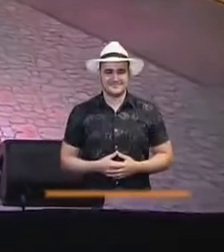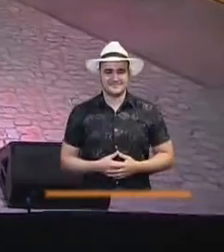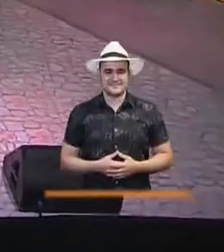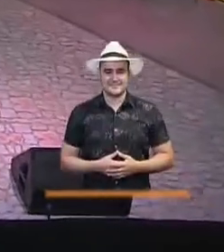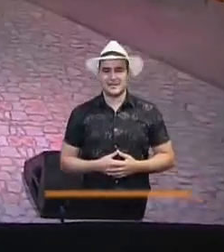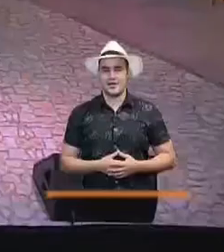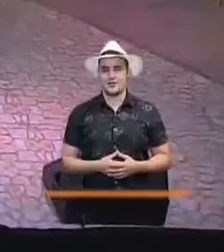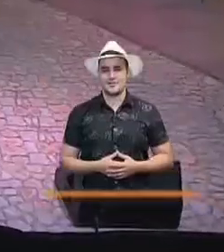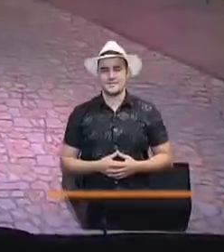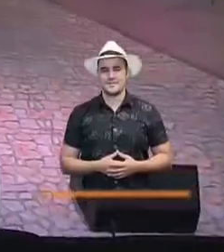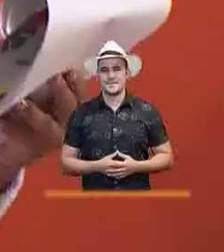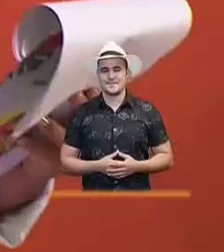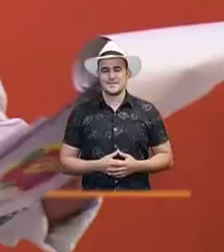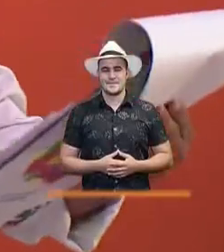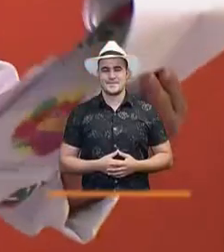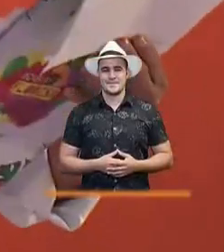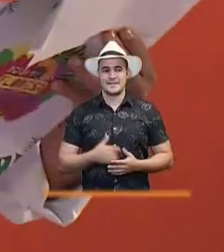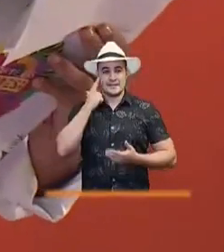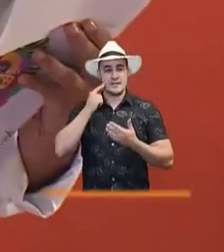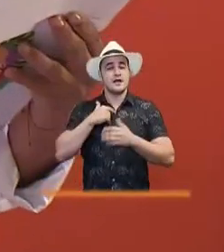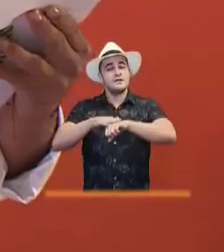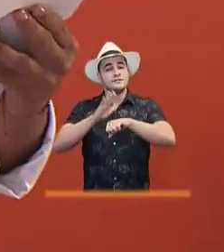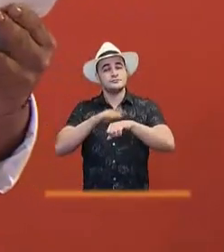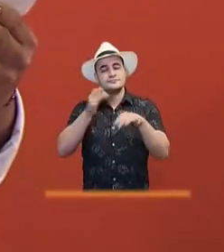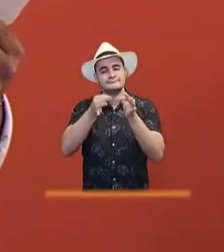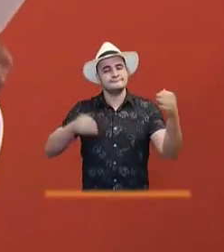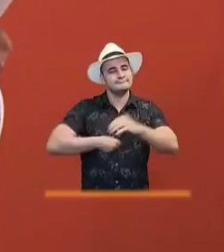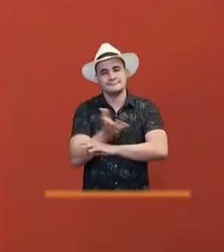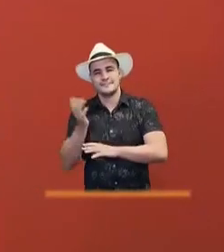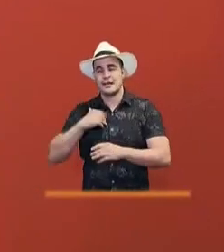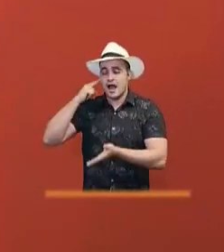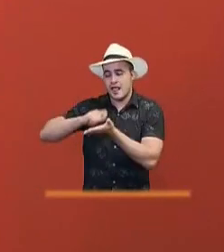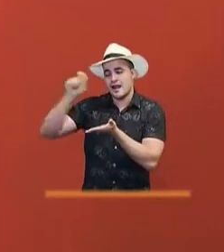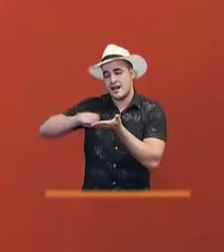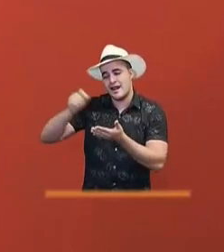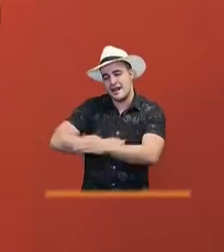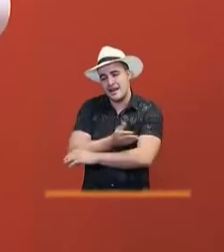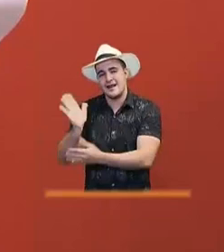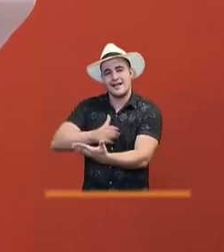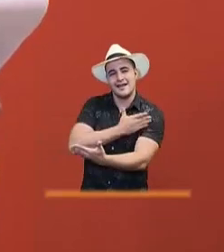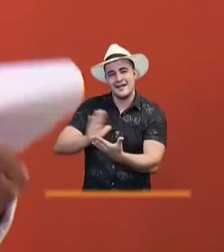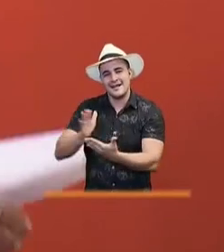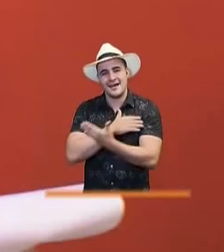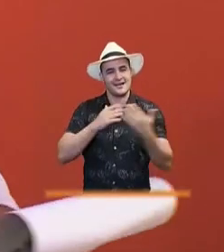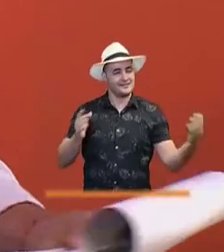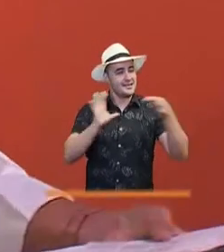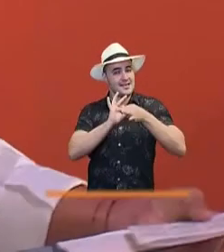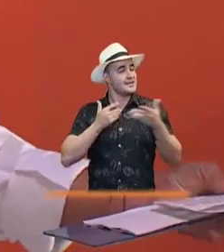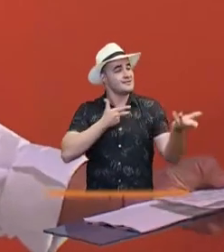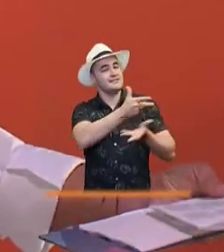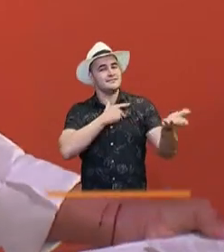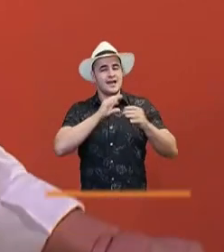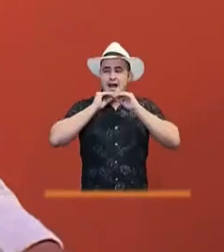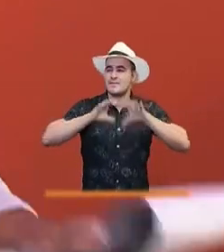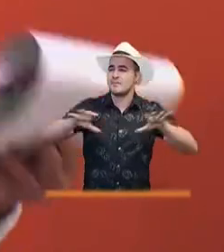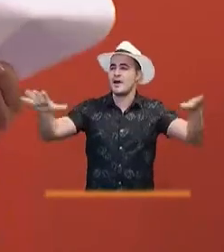Ñito Restrepo, el coplero, escribió un cancionero y junto con Salvo Ruiz le gritó a